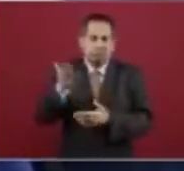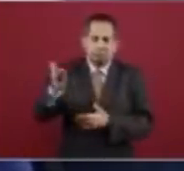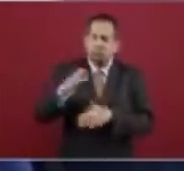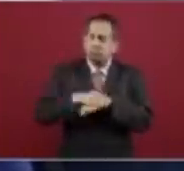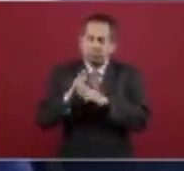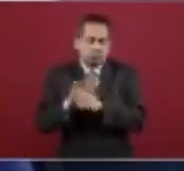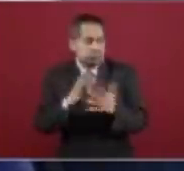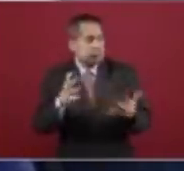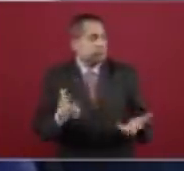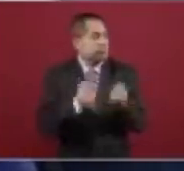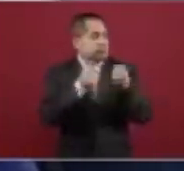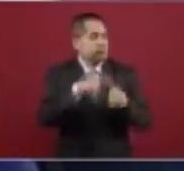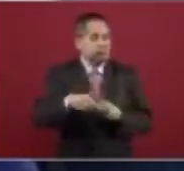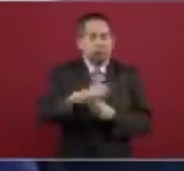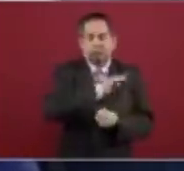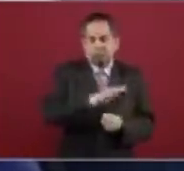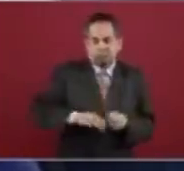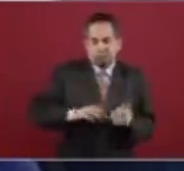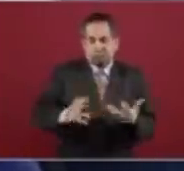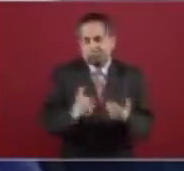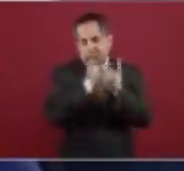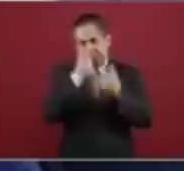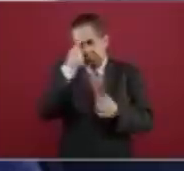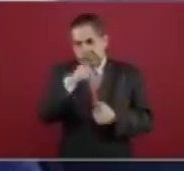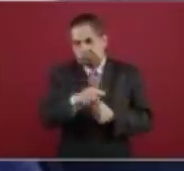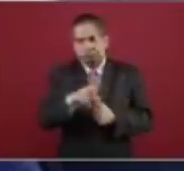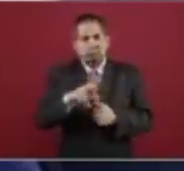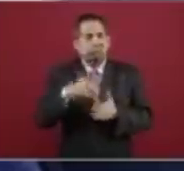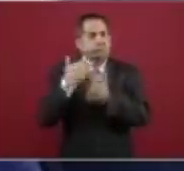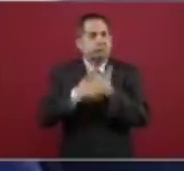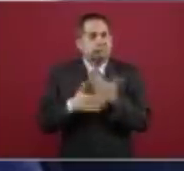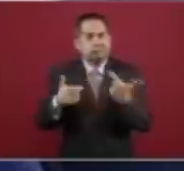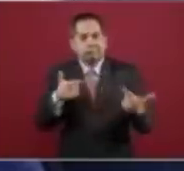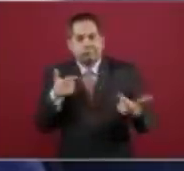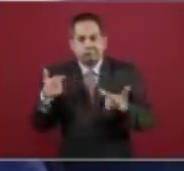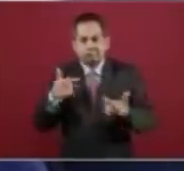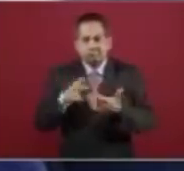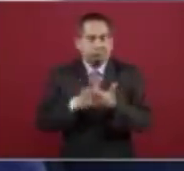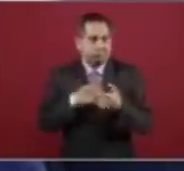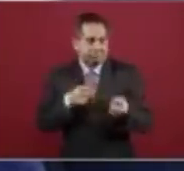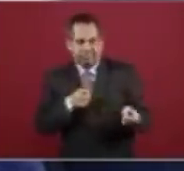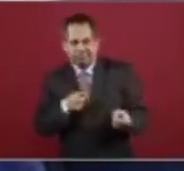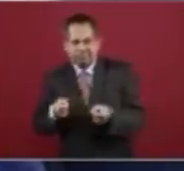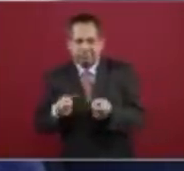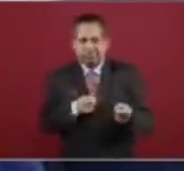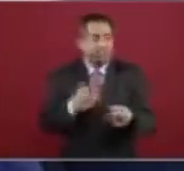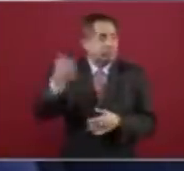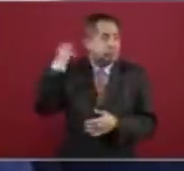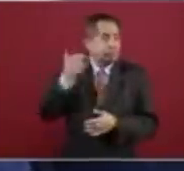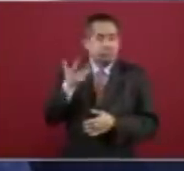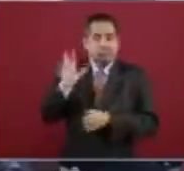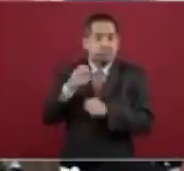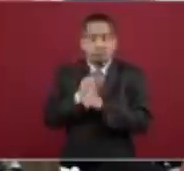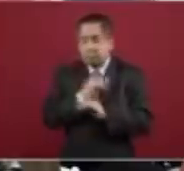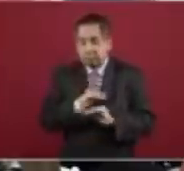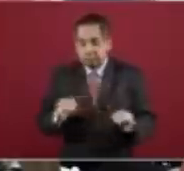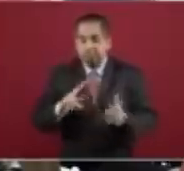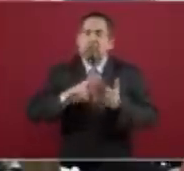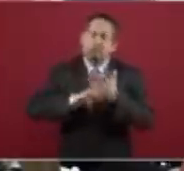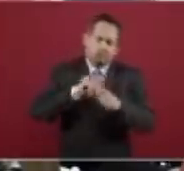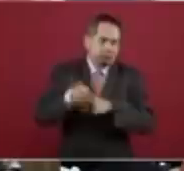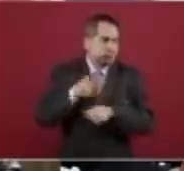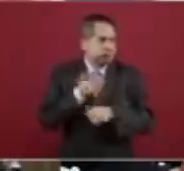municipio de la ingobernabilidad que se vive y evitar que las balaceras que han regresado después de 10 años que no existían, hoy